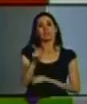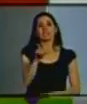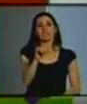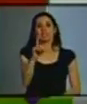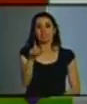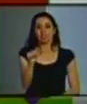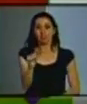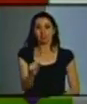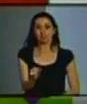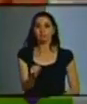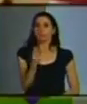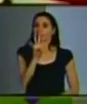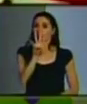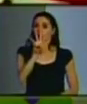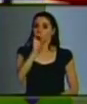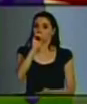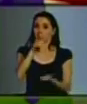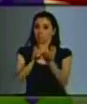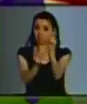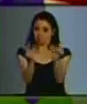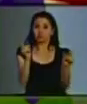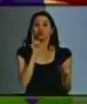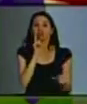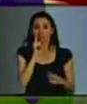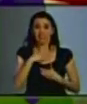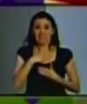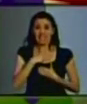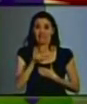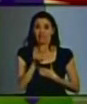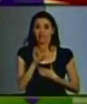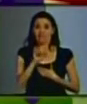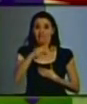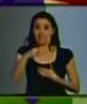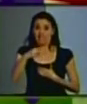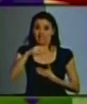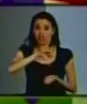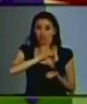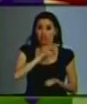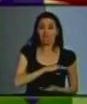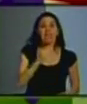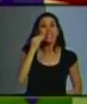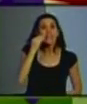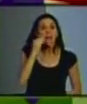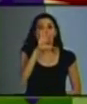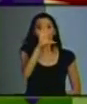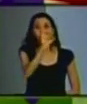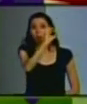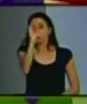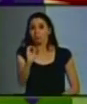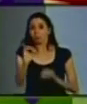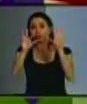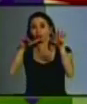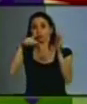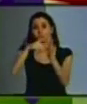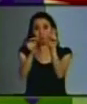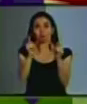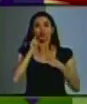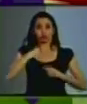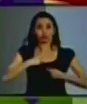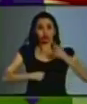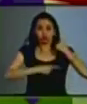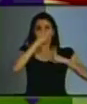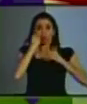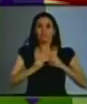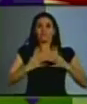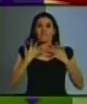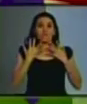SIDA. Hoy 40.000 personas tienen VIH en nuestro país, de ellas casi la mitad. 19.000 portadores del virus